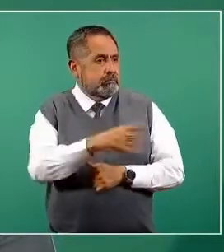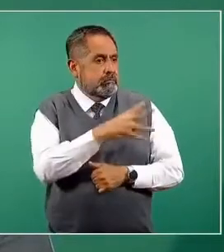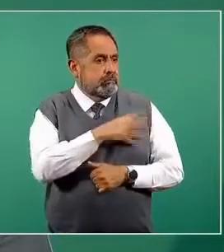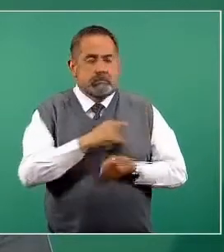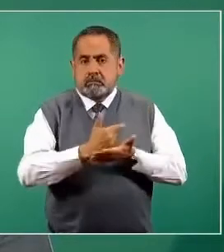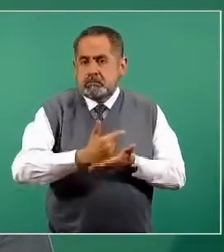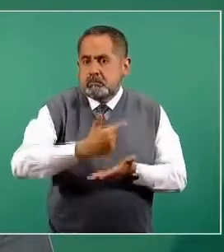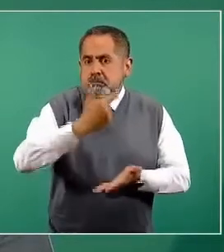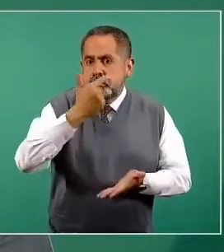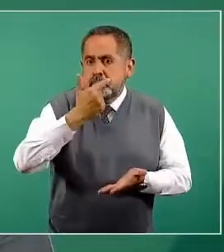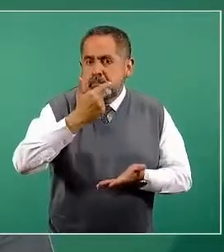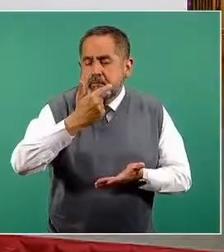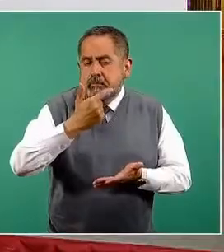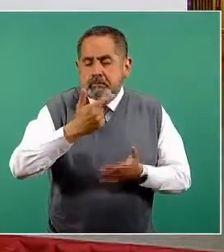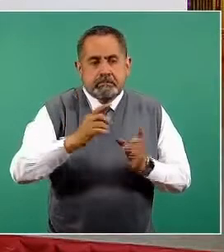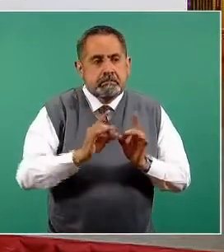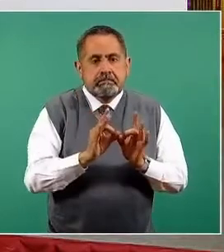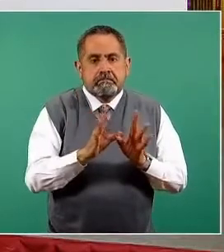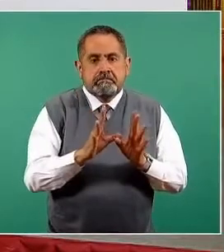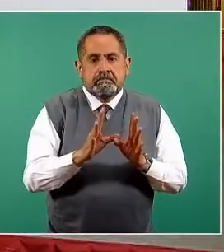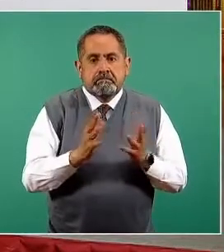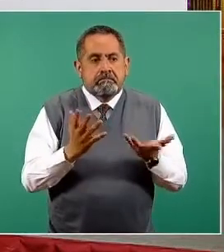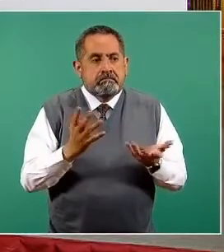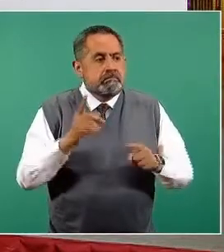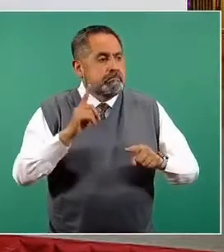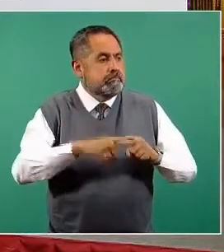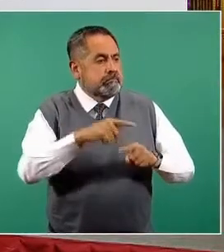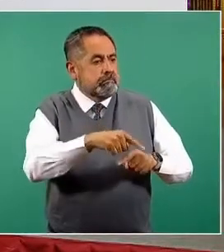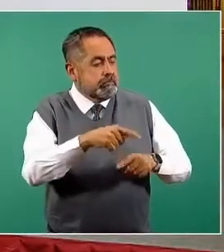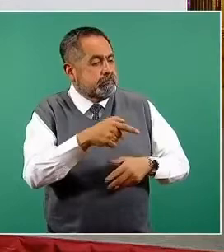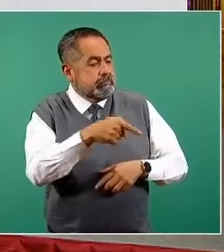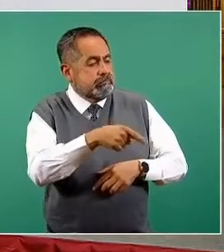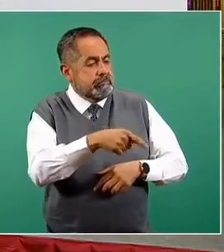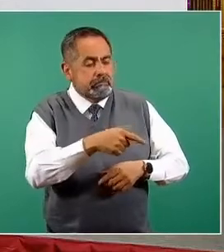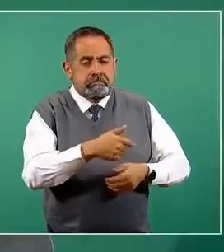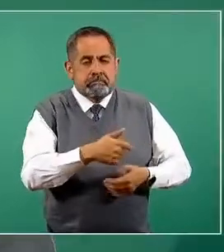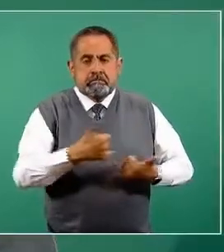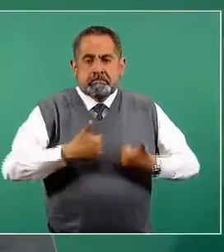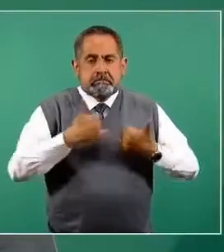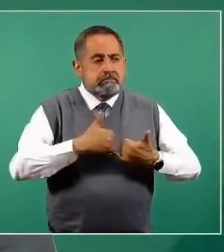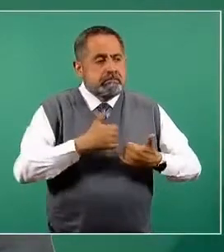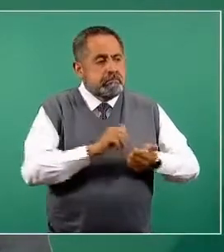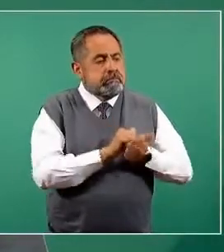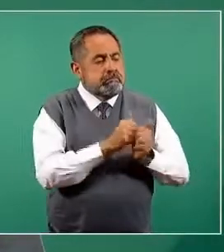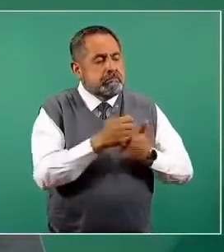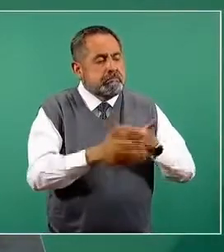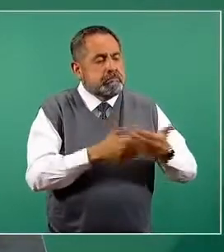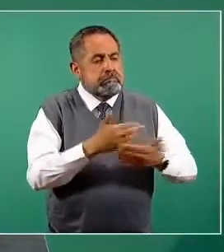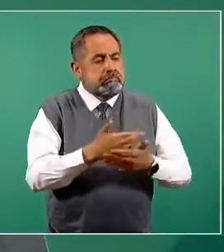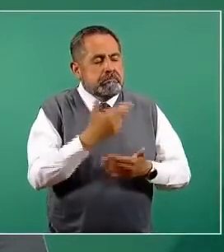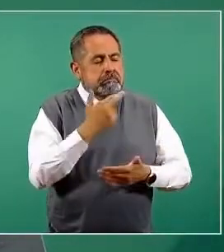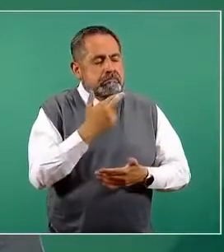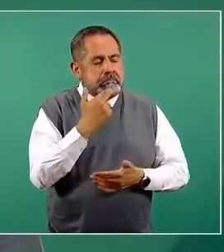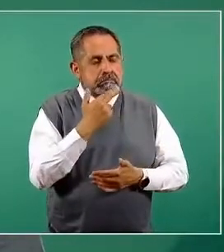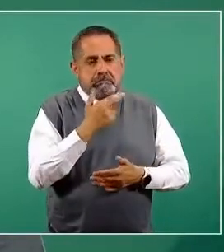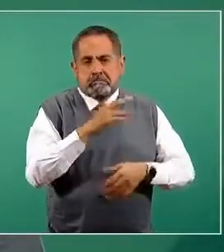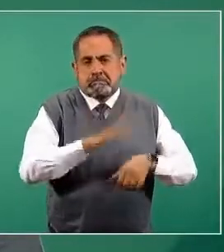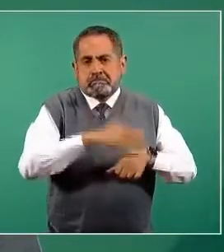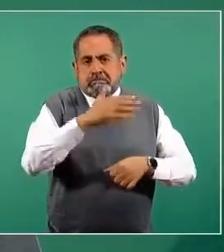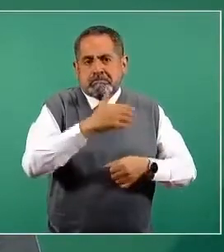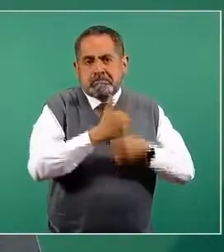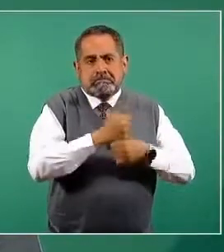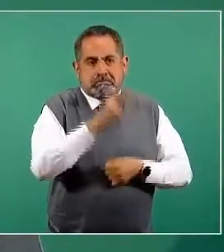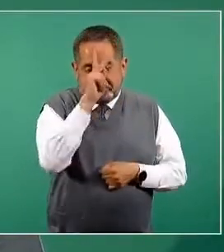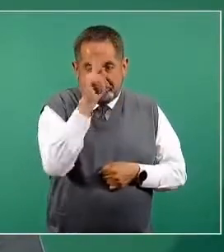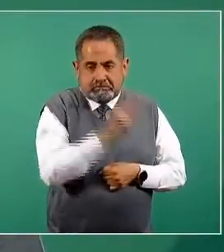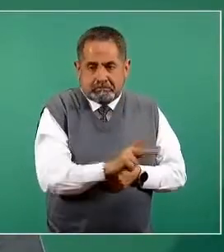o la hija, y quien sufre una complicación es esa persona más joven que usted quiere, que usted aprecia y que